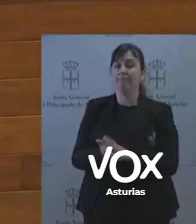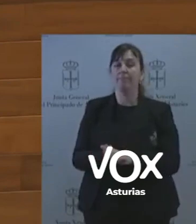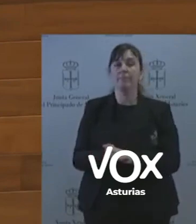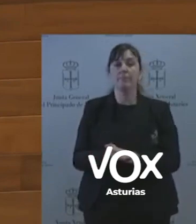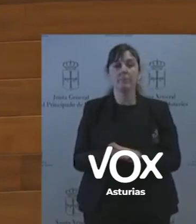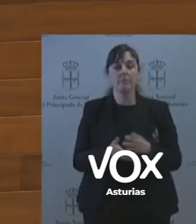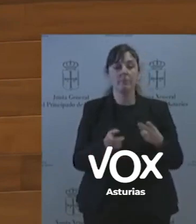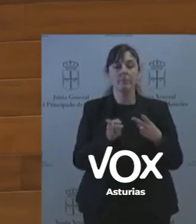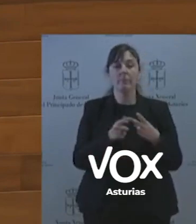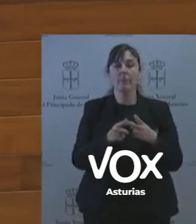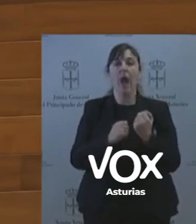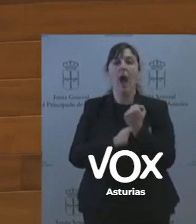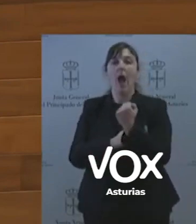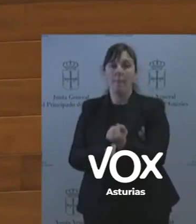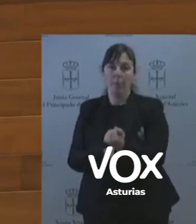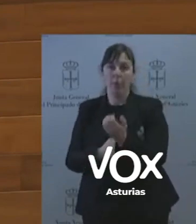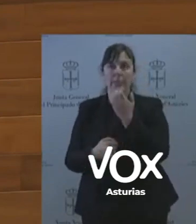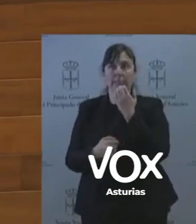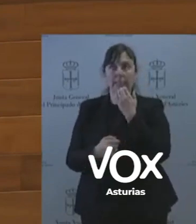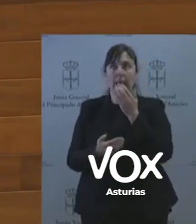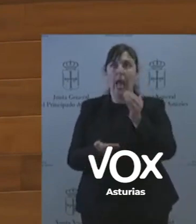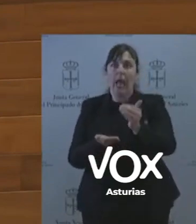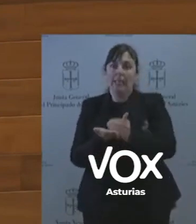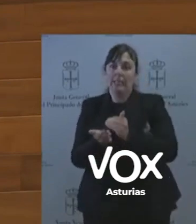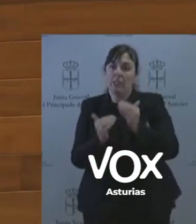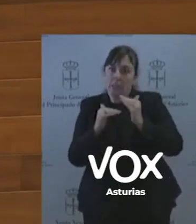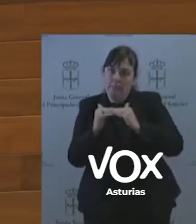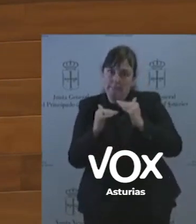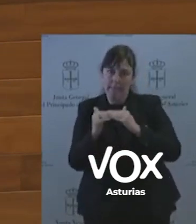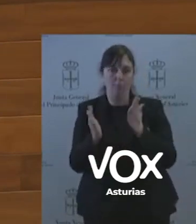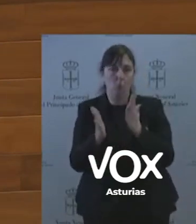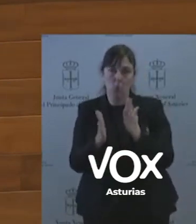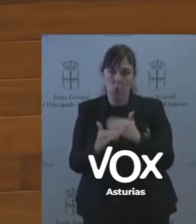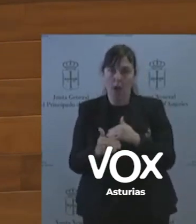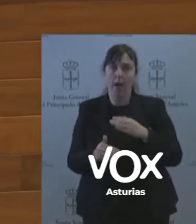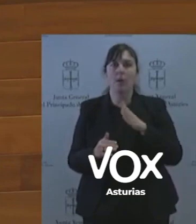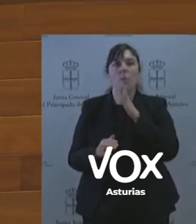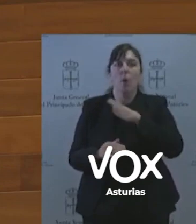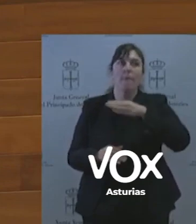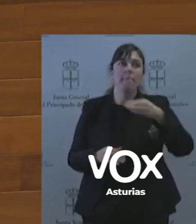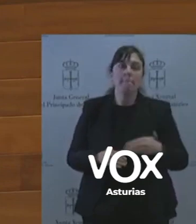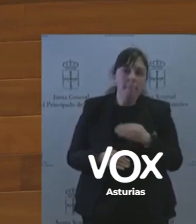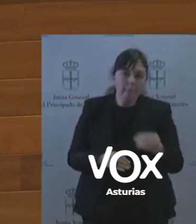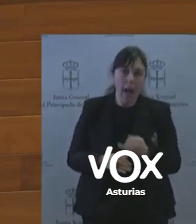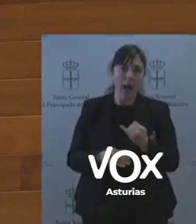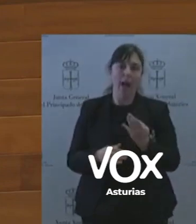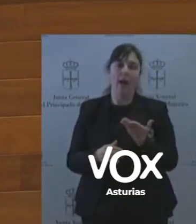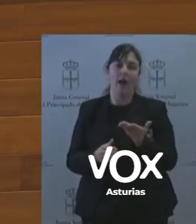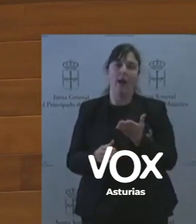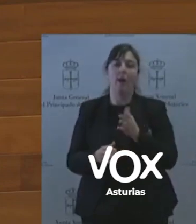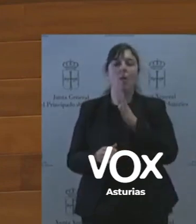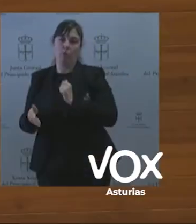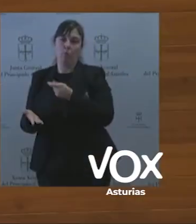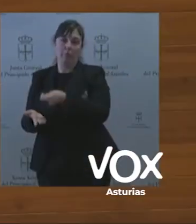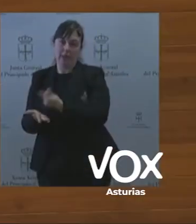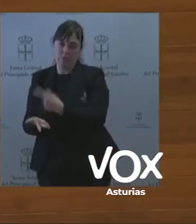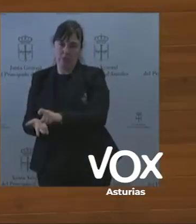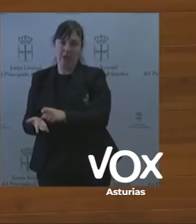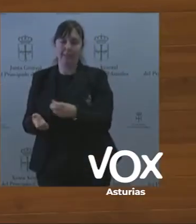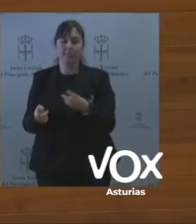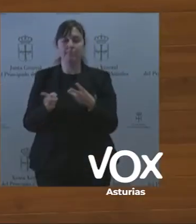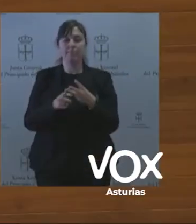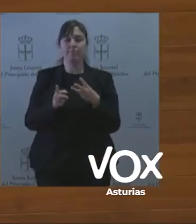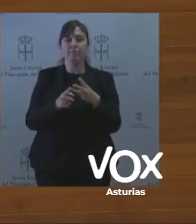ingresen lo mínimo o estén de baja para que no tengan que pagar esa cuota. Simplificación de los trámites burocráticos,